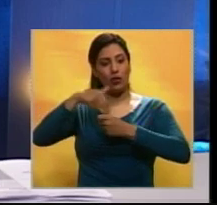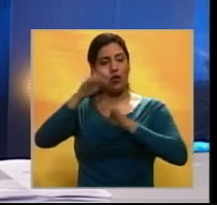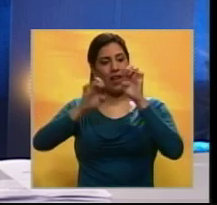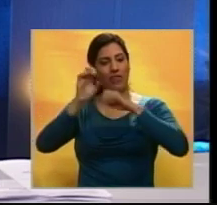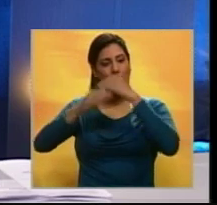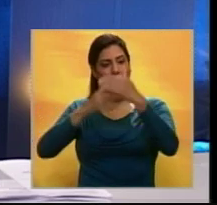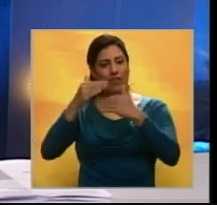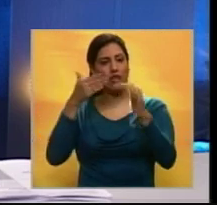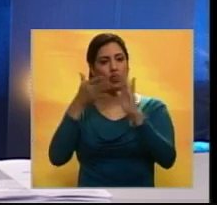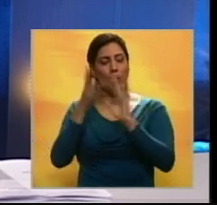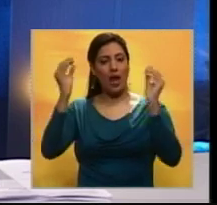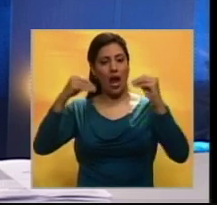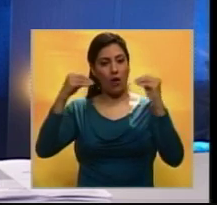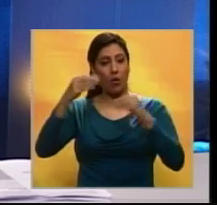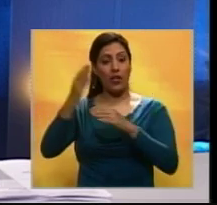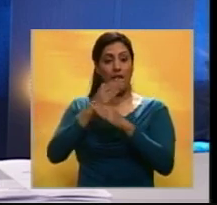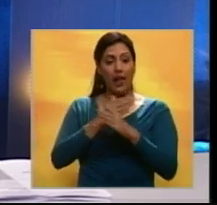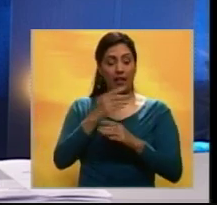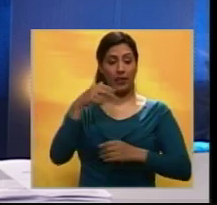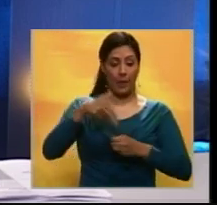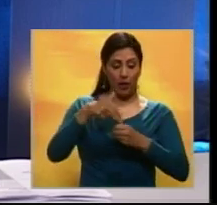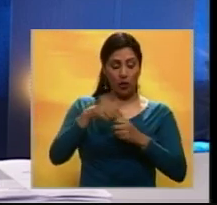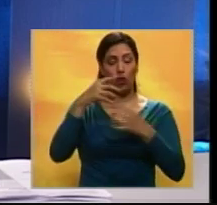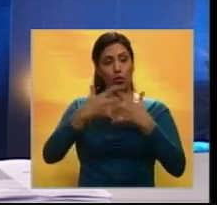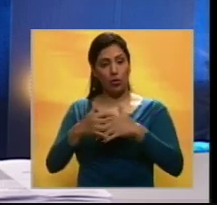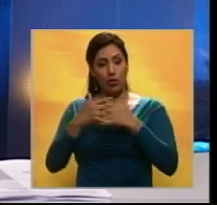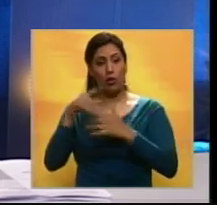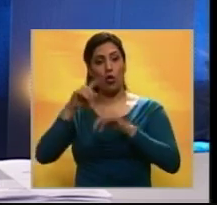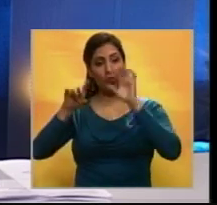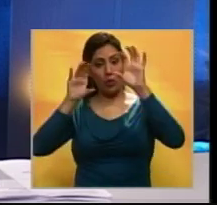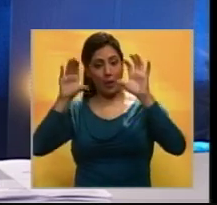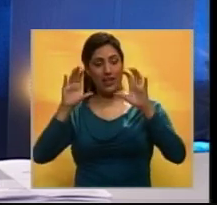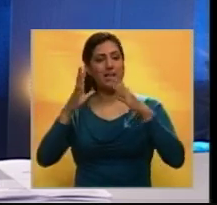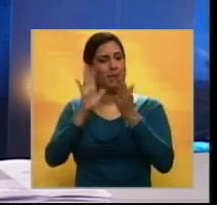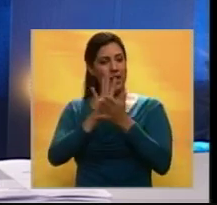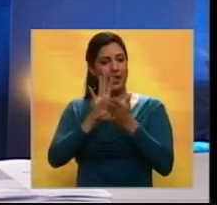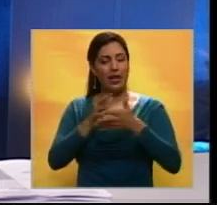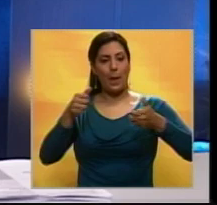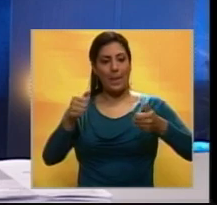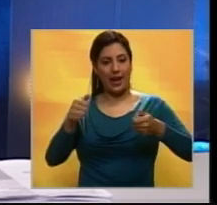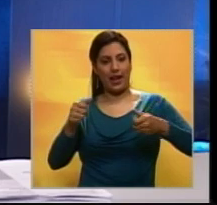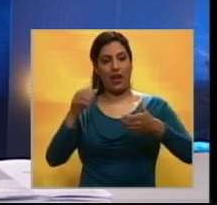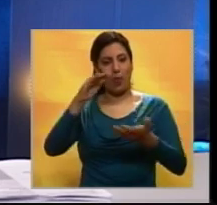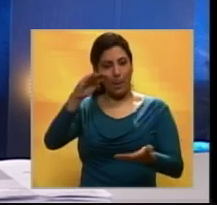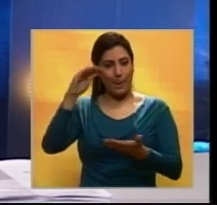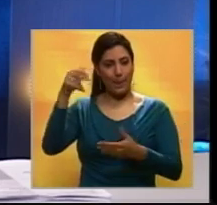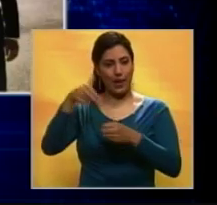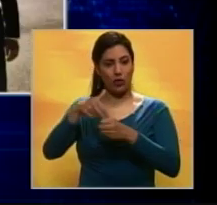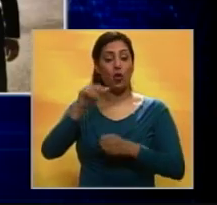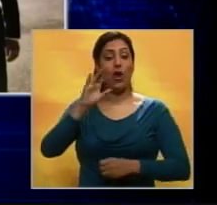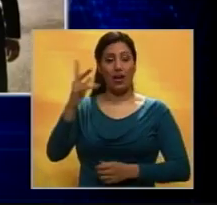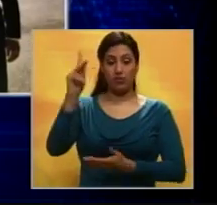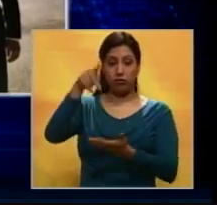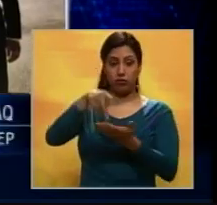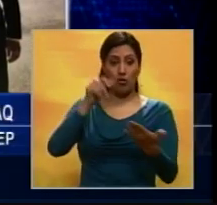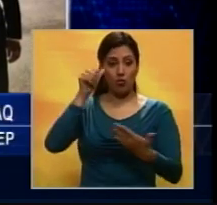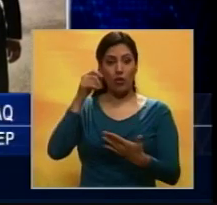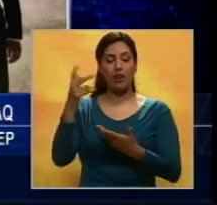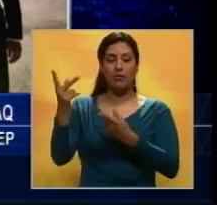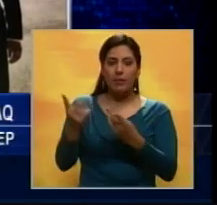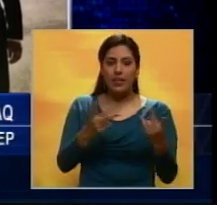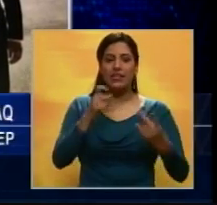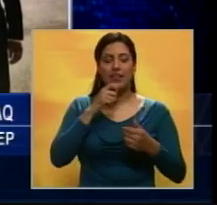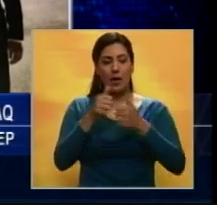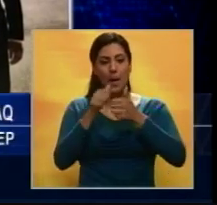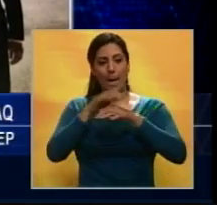acuerdo suscrito el año pasado entre la OPEP y productores externos para estabilizar el mercado de hidrocarburos. A su llegada, Rodríguez fue recibida